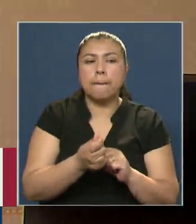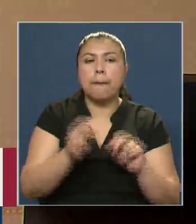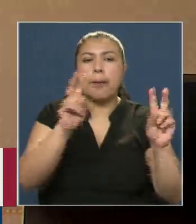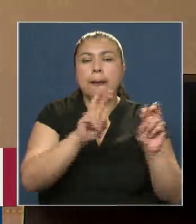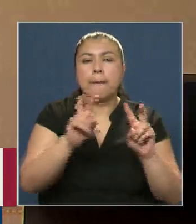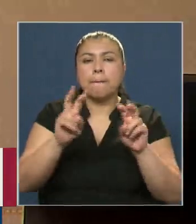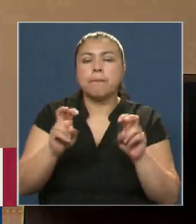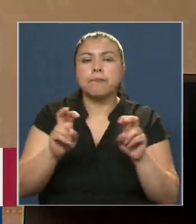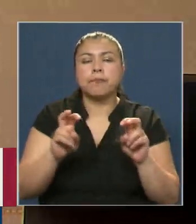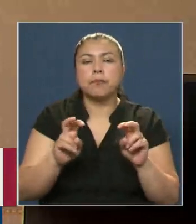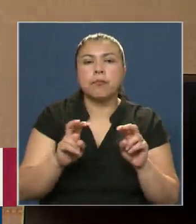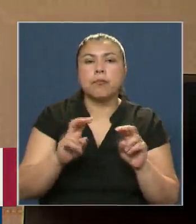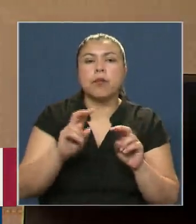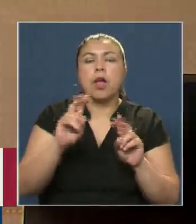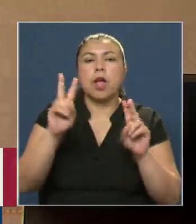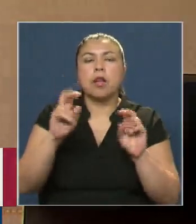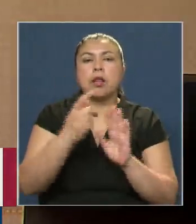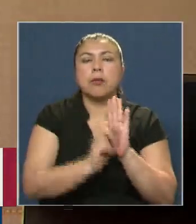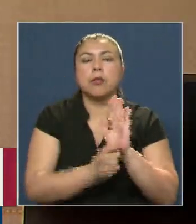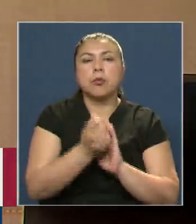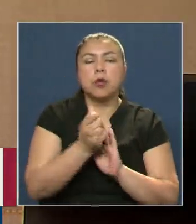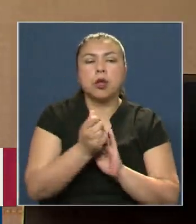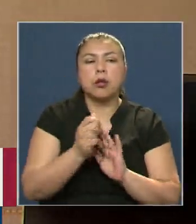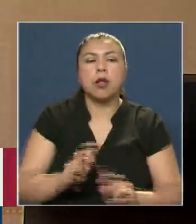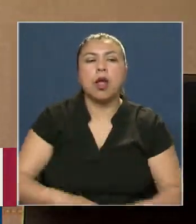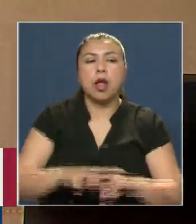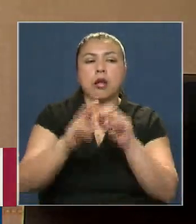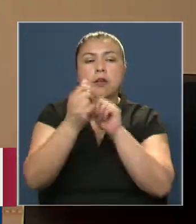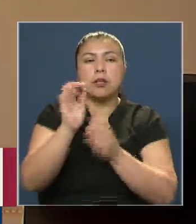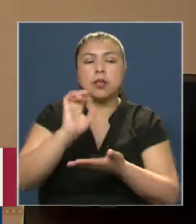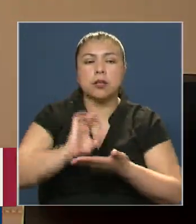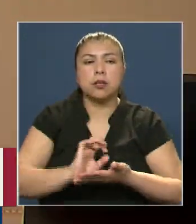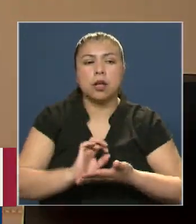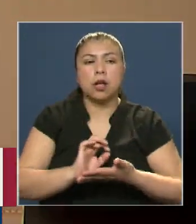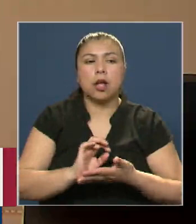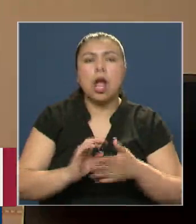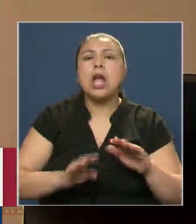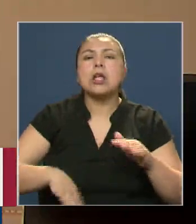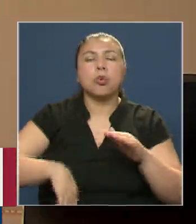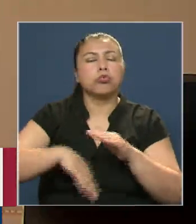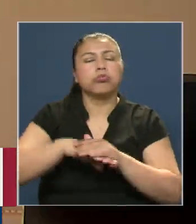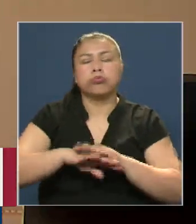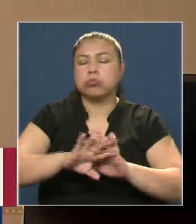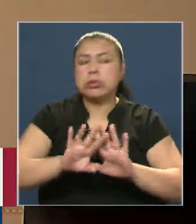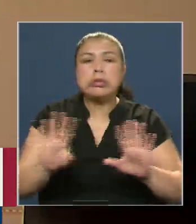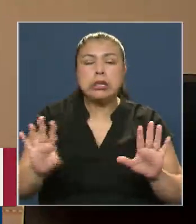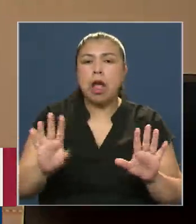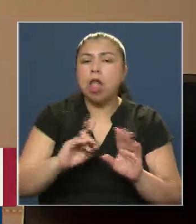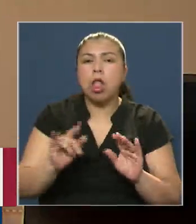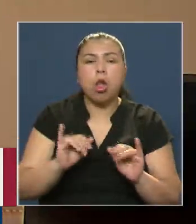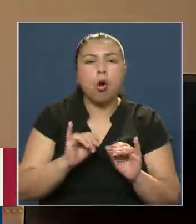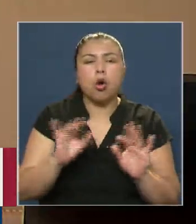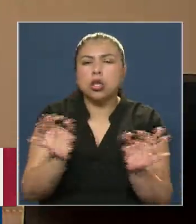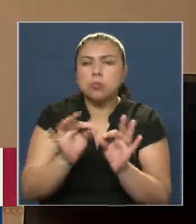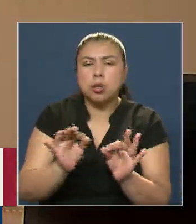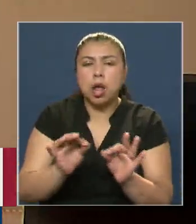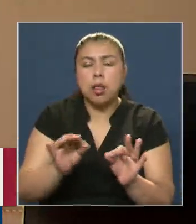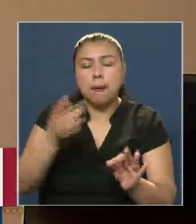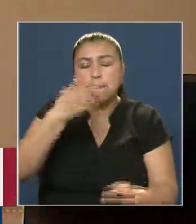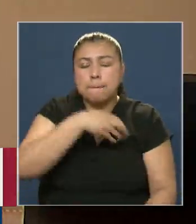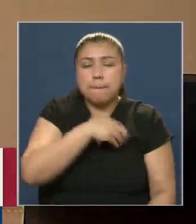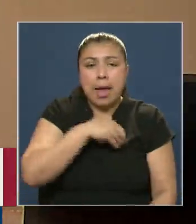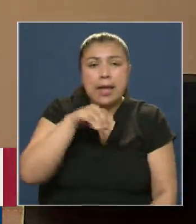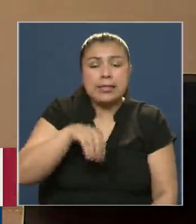tengan incidencia en materia presupuestaria y financiera del Estado. Y las indicaciones que excedan ese ámbito se tendrán por no formuladas. Pero esto, lamentablemente,